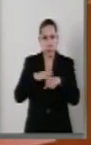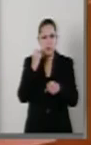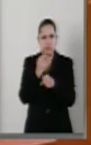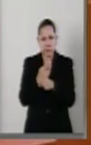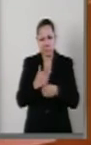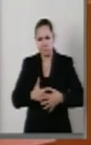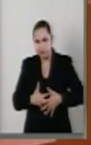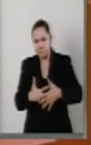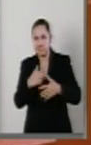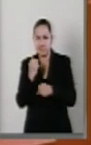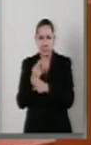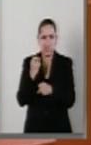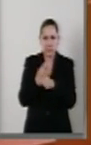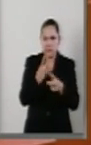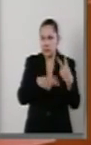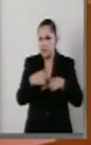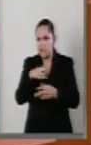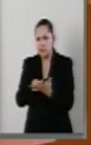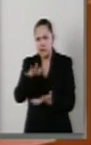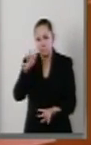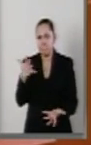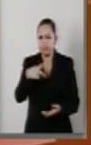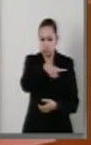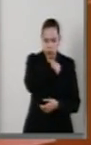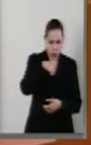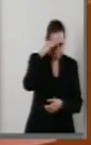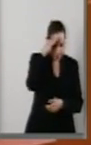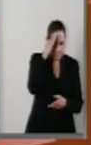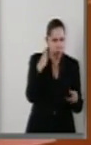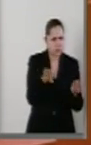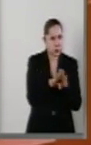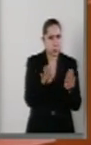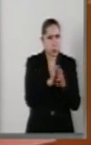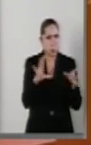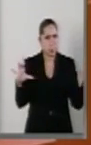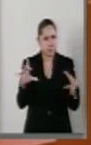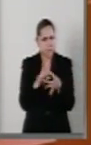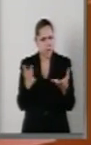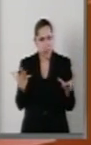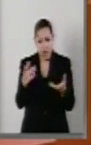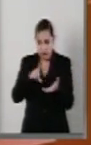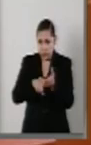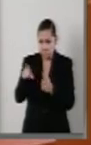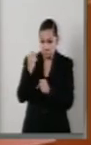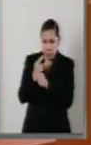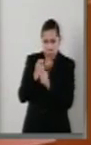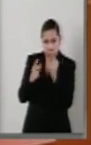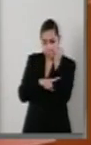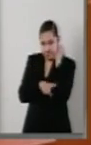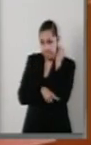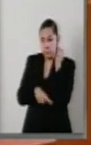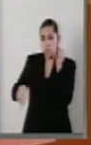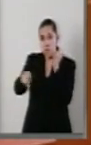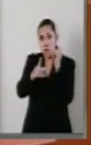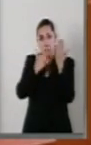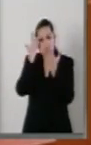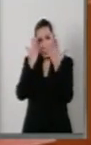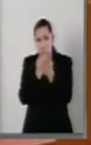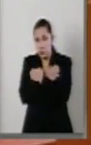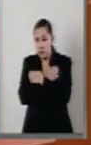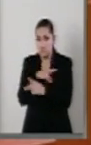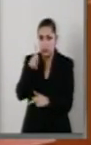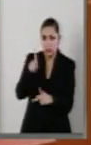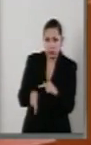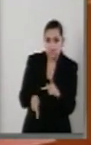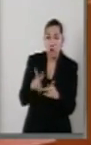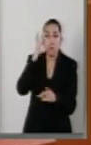sociedad. Uno de ellos es evitar precisamente que el embarazo afecte la educación de las jóvenes y por tanto sus